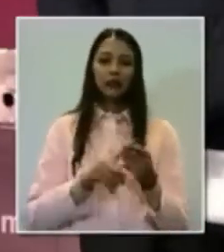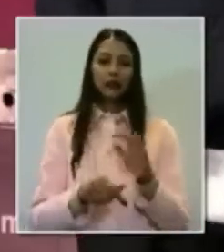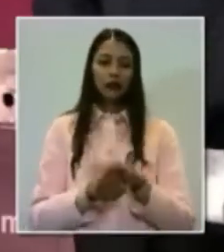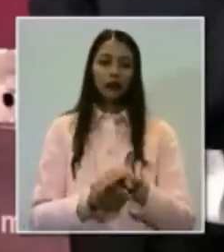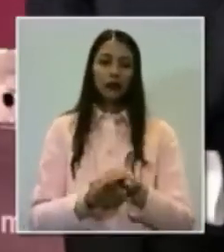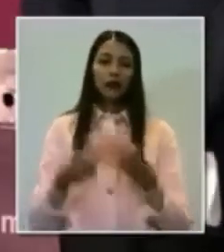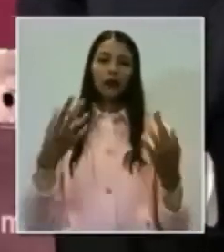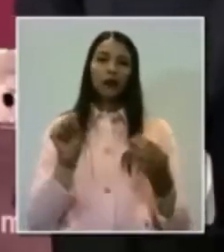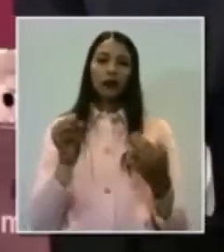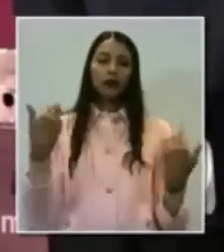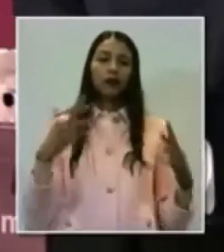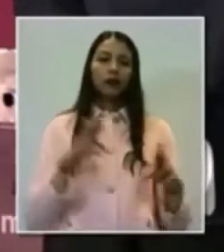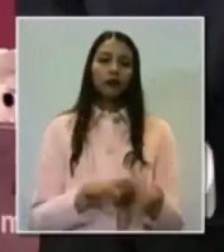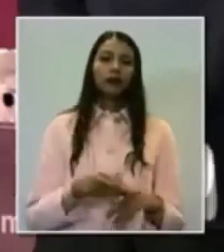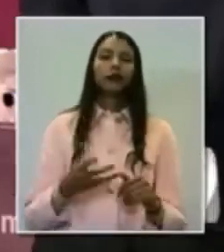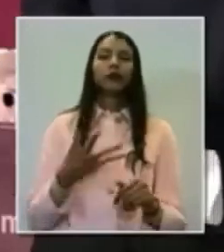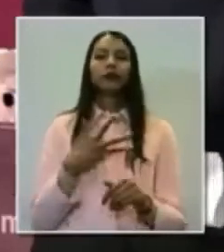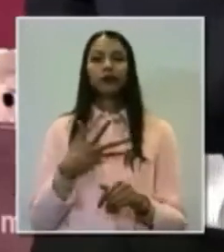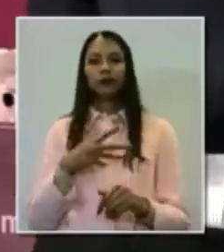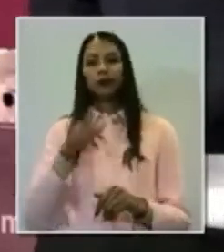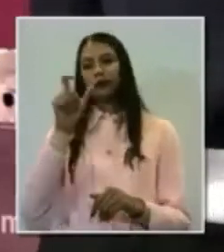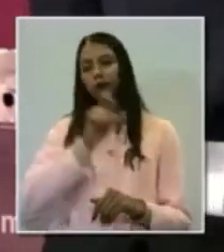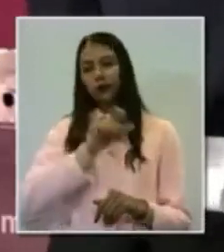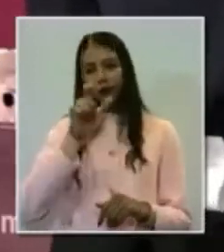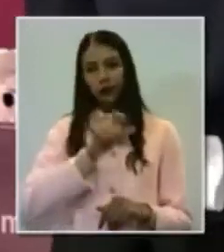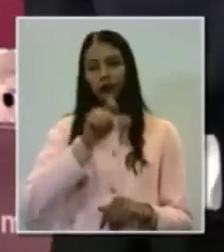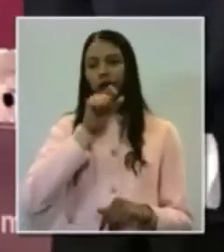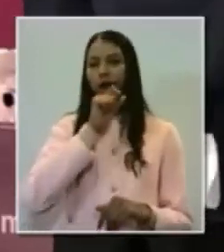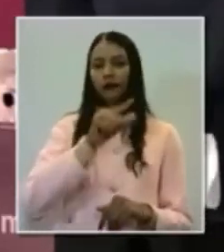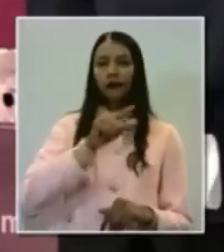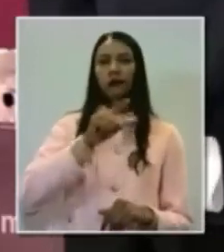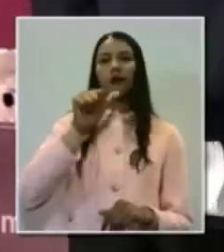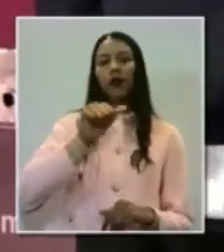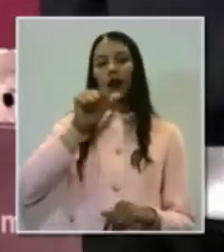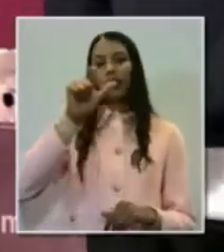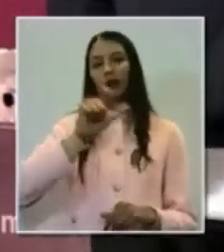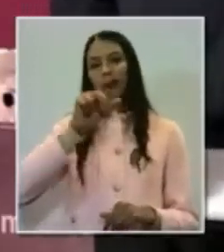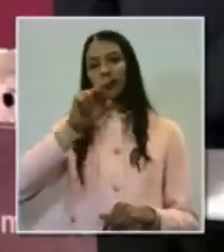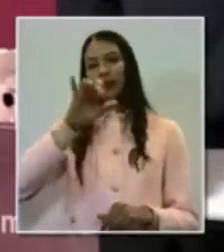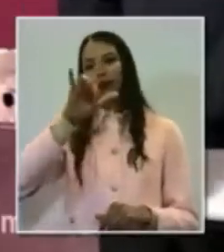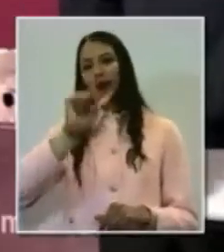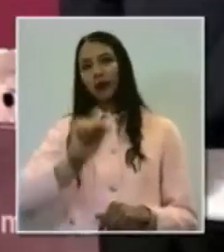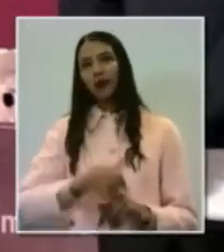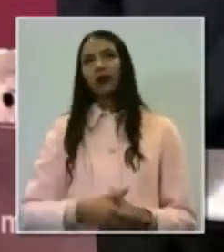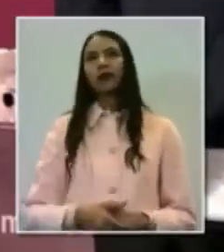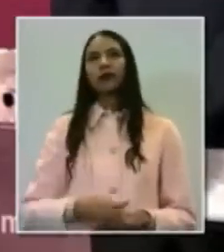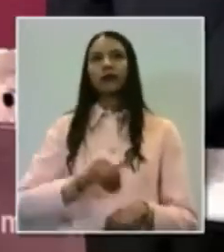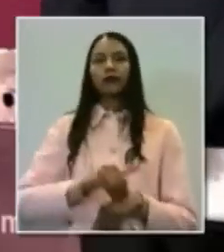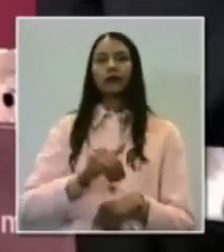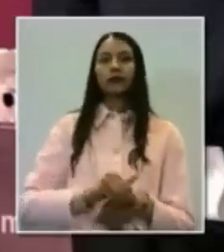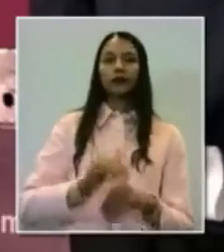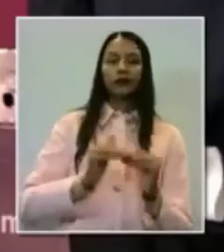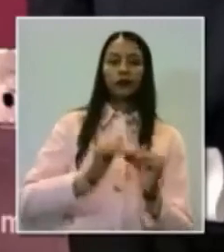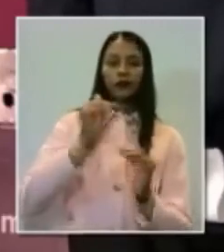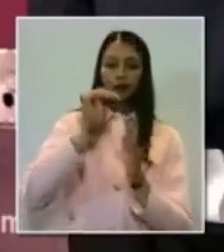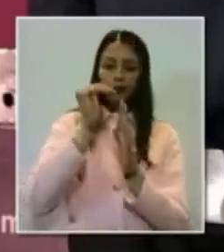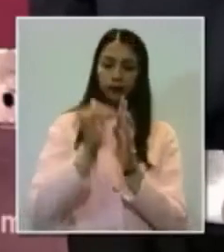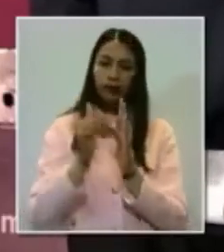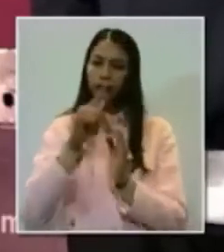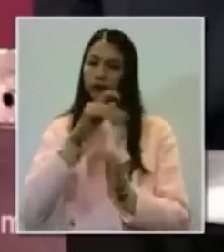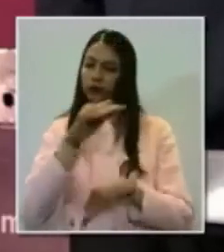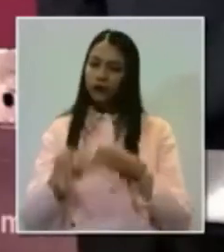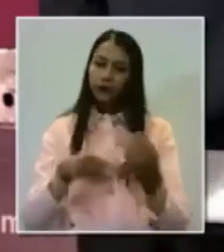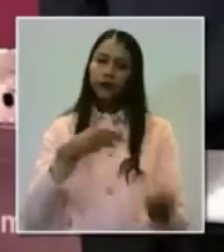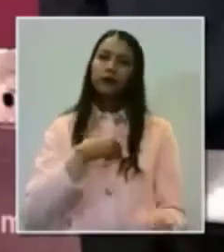con 60 maestros, teníamos Aguililla también, Aquila, que son con números más bajitos, pero en